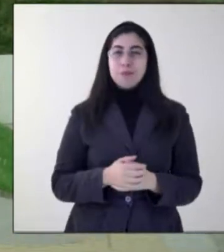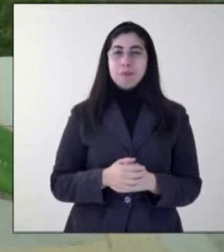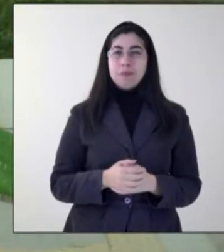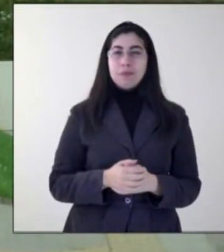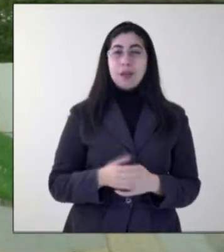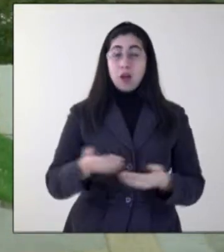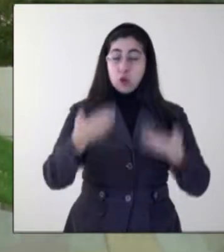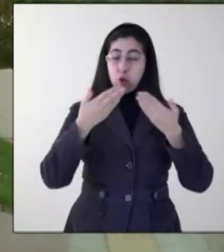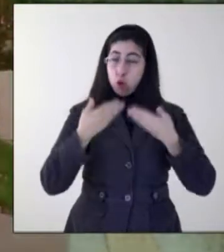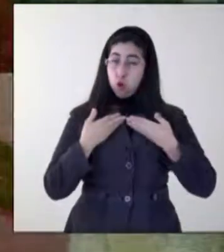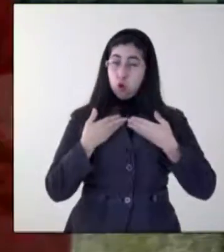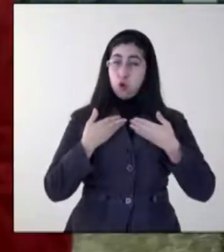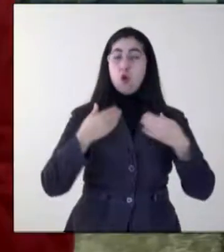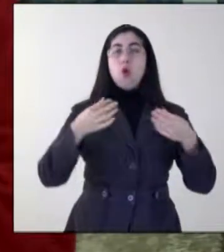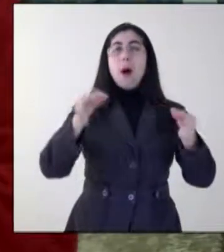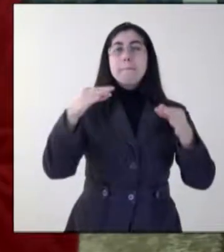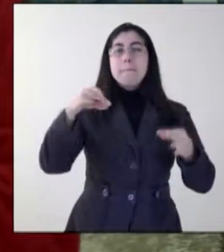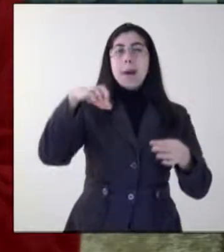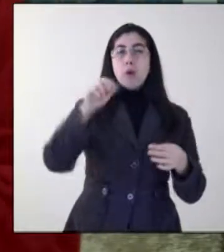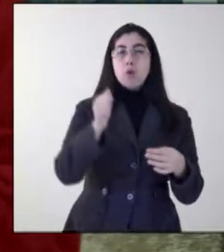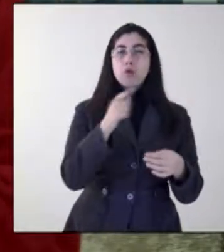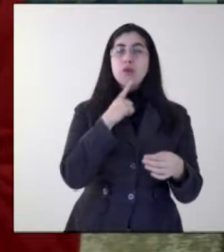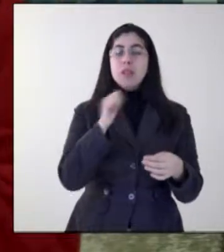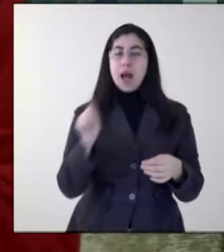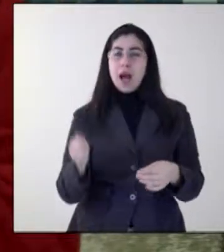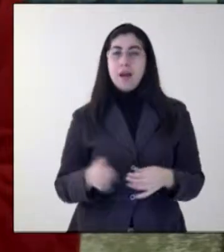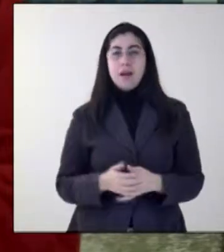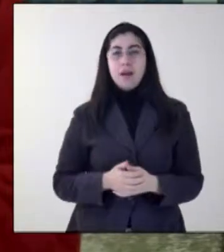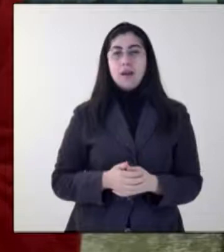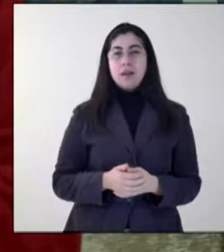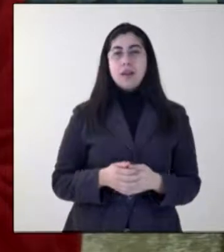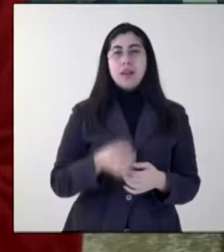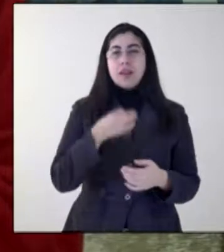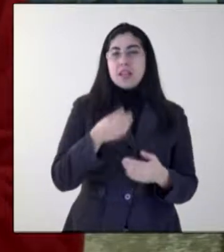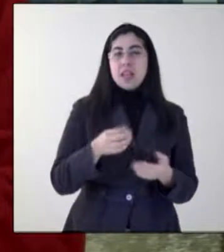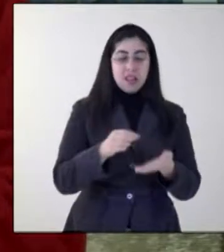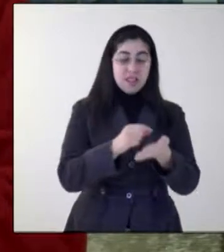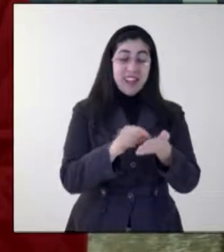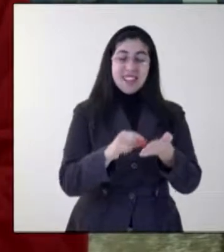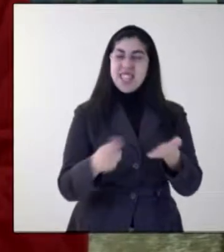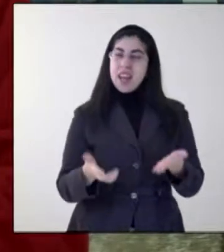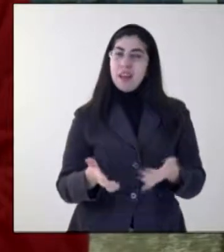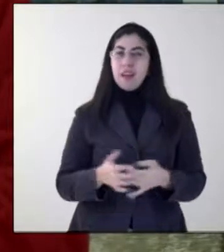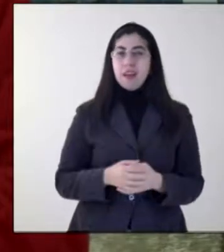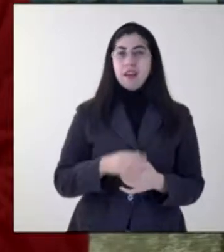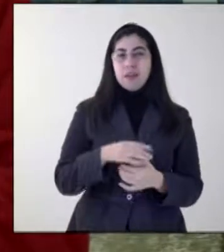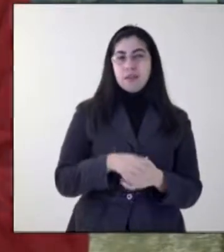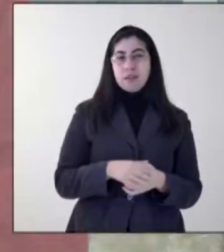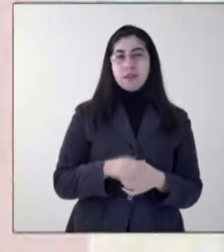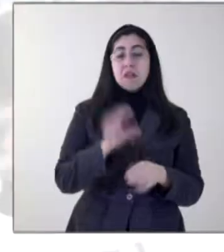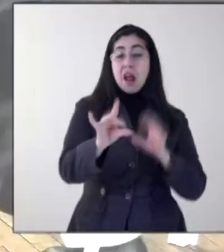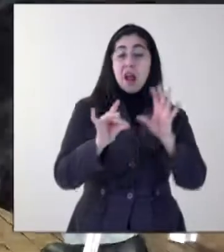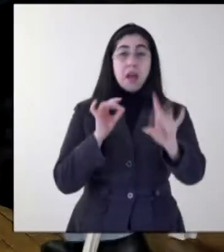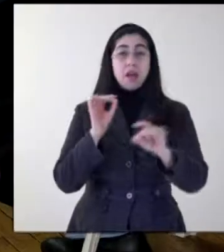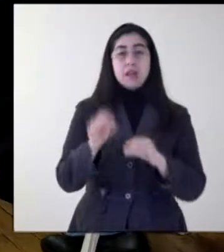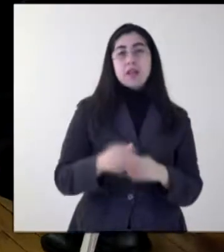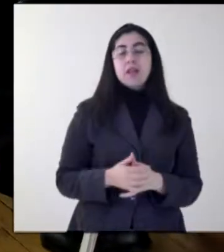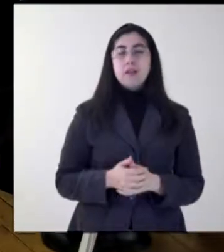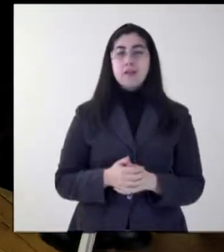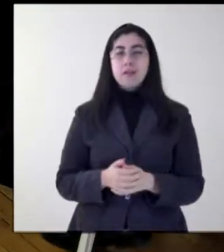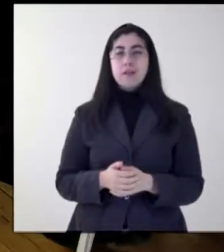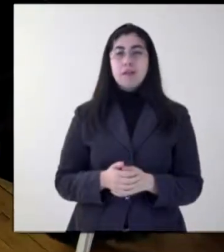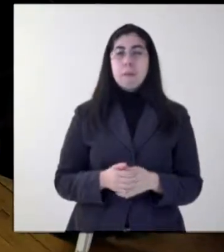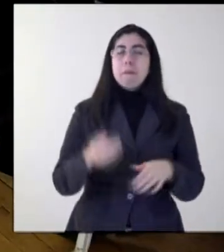nos ofreció una pauta donde venían distintos talleres y había que elegir los más convenientes